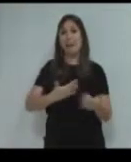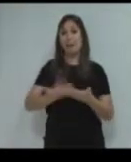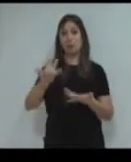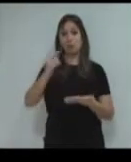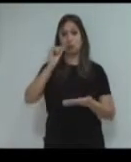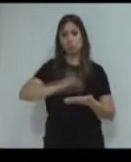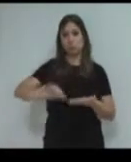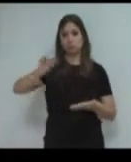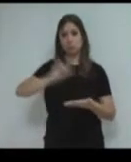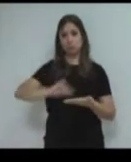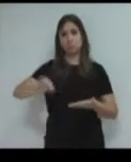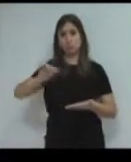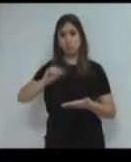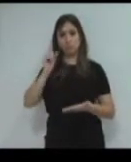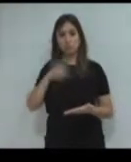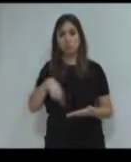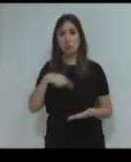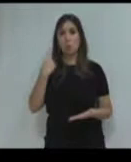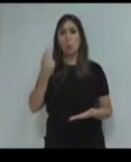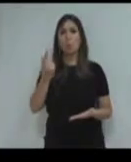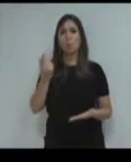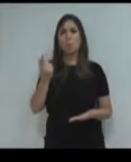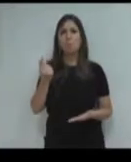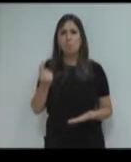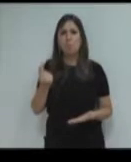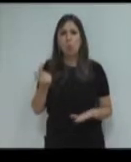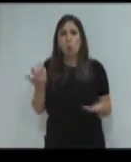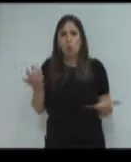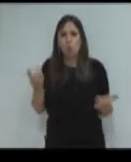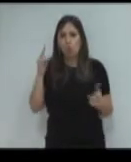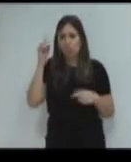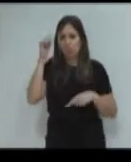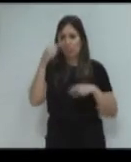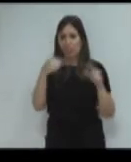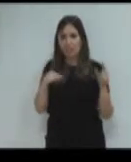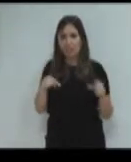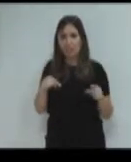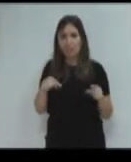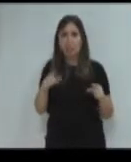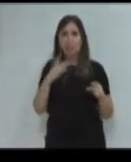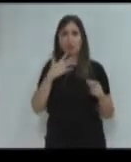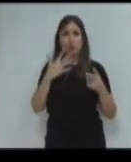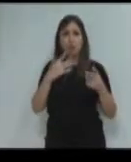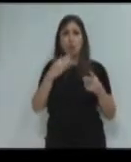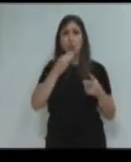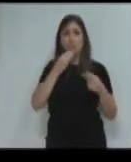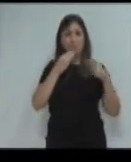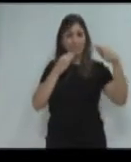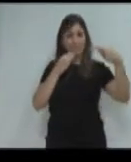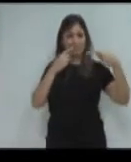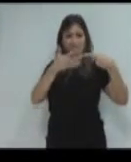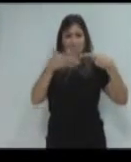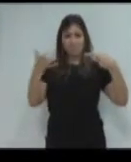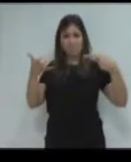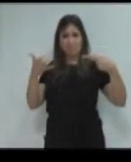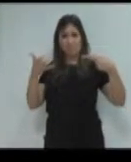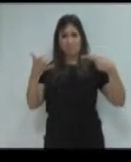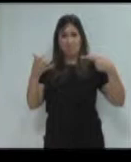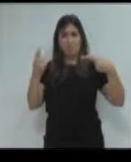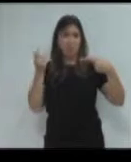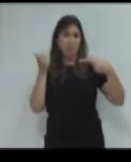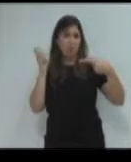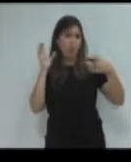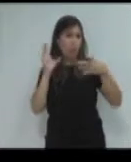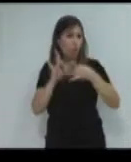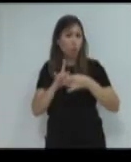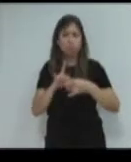Y que luego el precio uno no sabe dónde está exactamente, si corresponde a ese plato, corresponde al siguiente. Entonces, una correcta